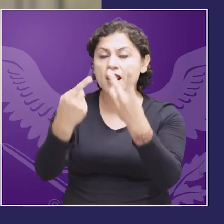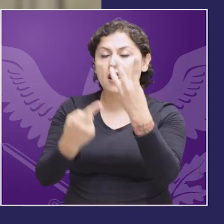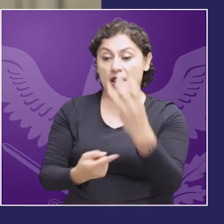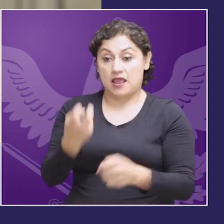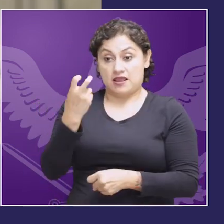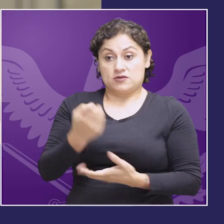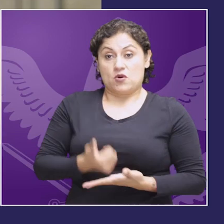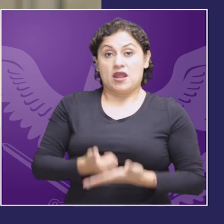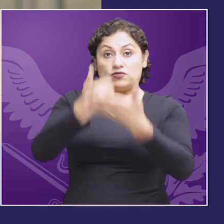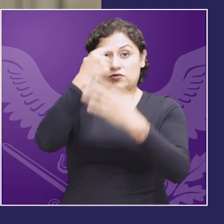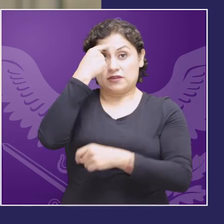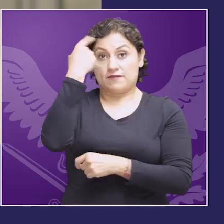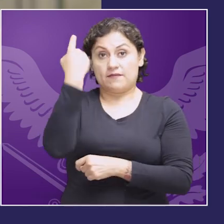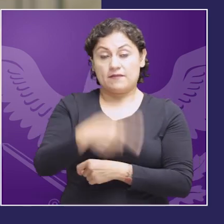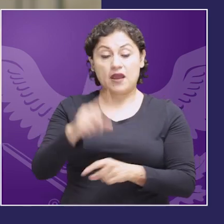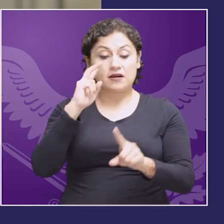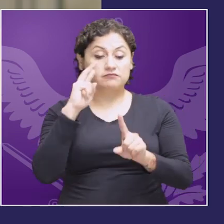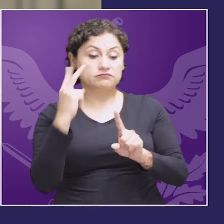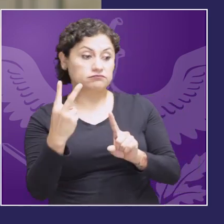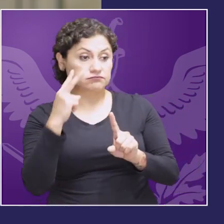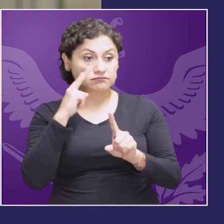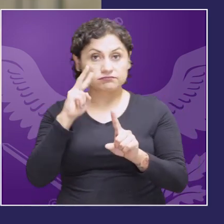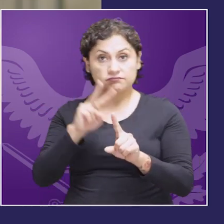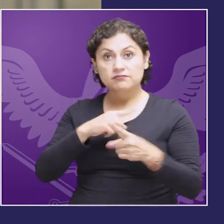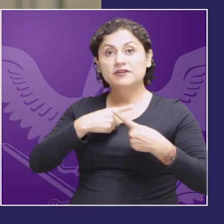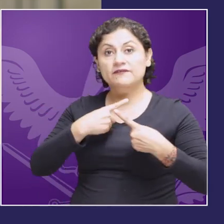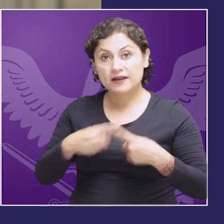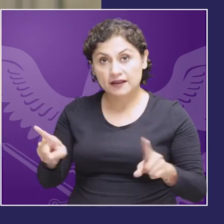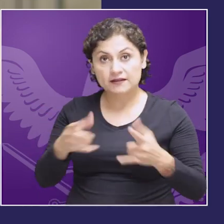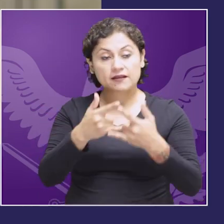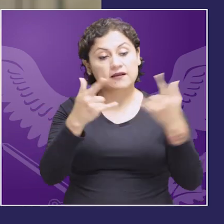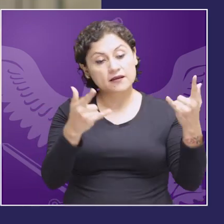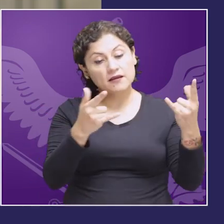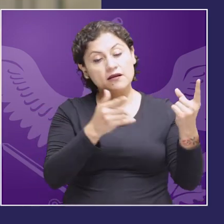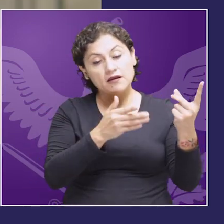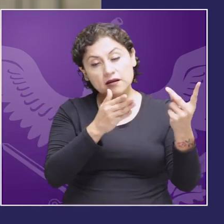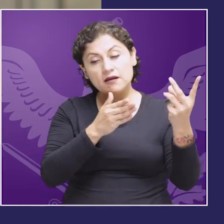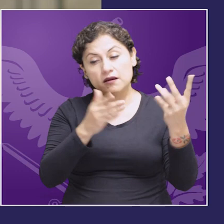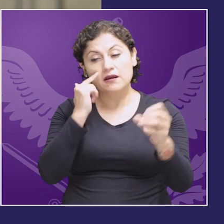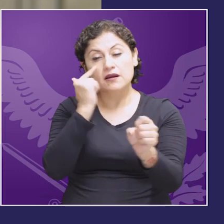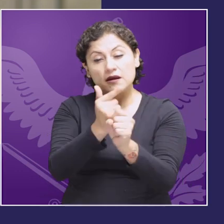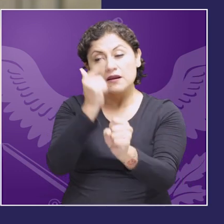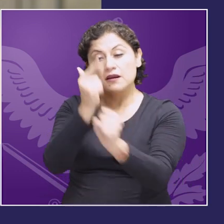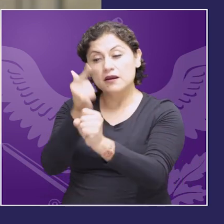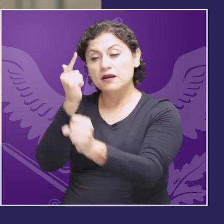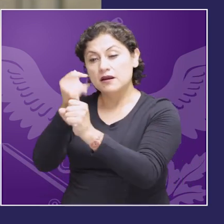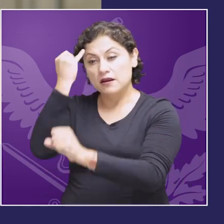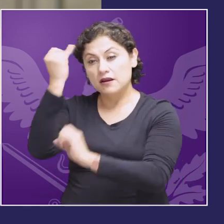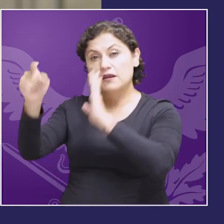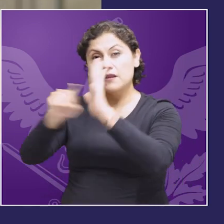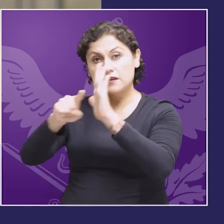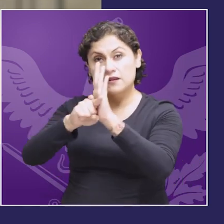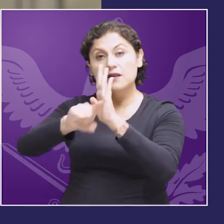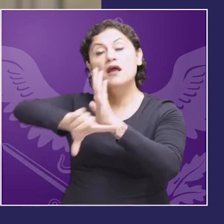estaba aquí? Etcétera. Y eso, efectivamente, es lo que te puede hacer mirar un caso distinto. Vas descubriendo los sesgos,